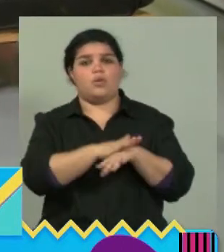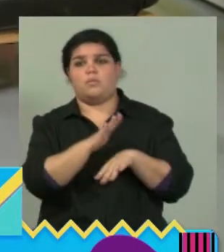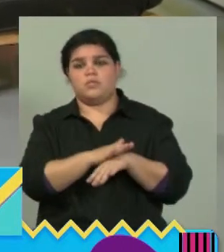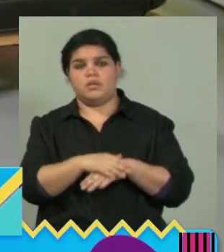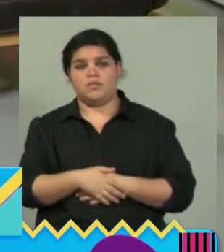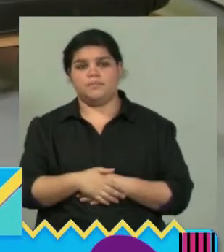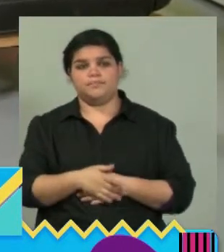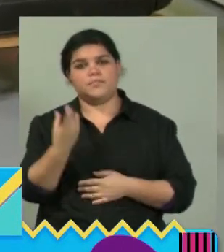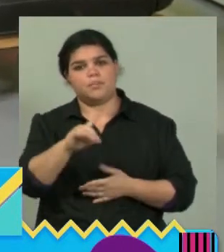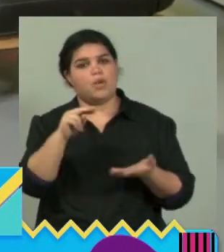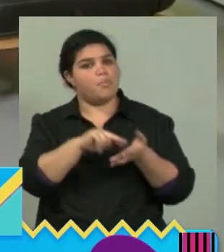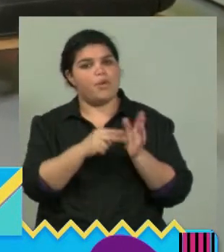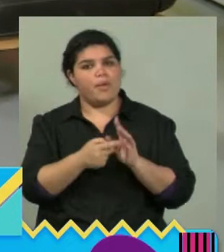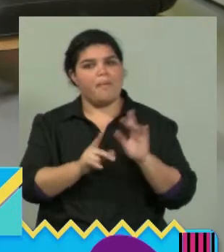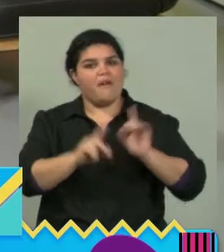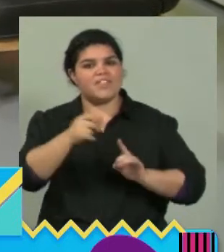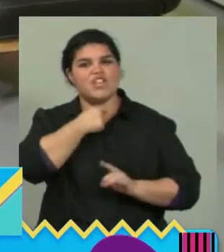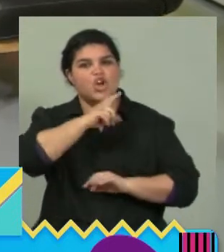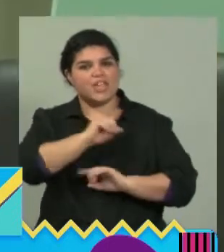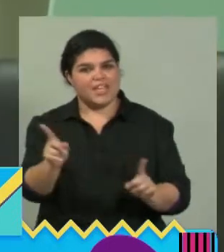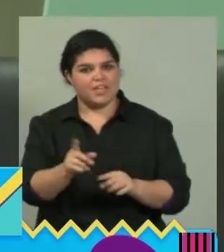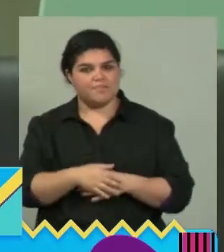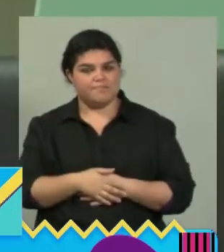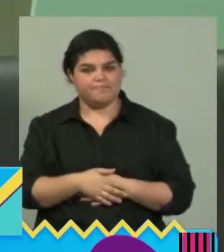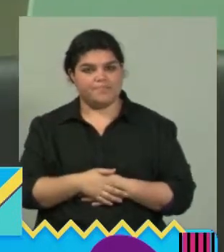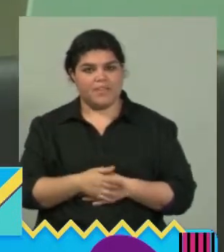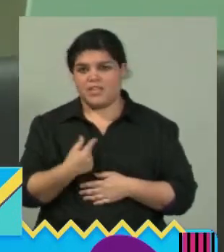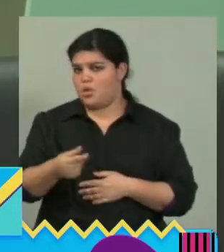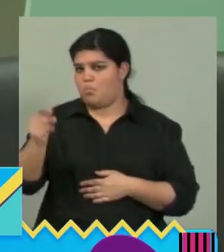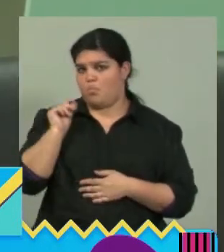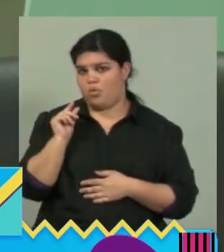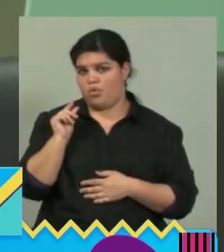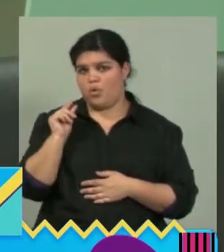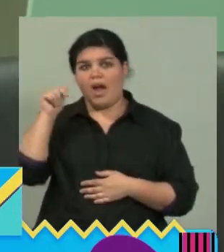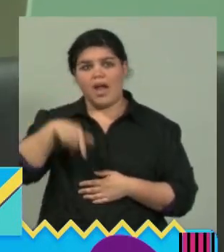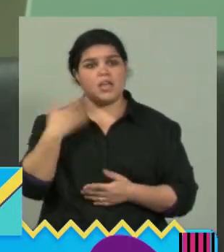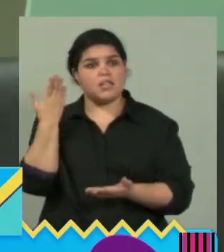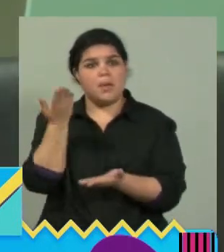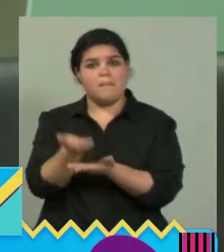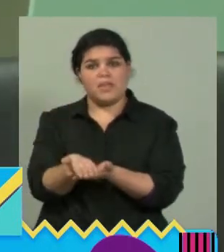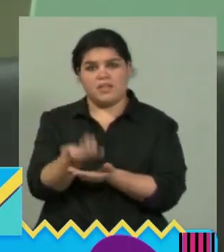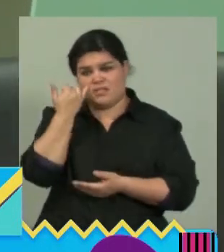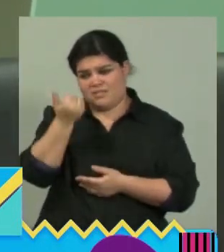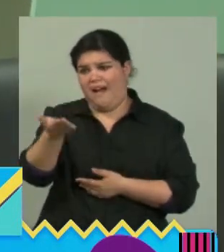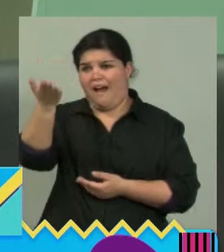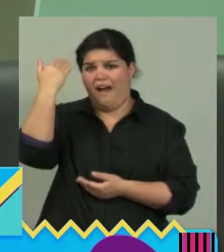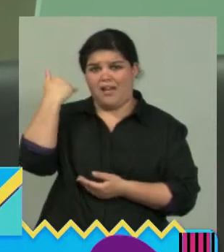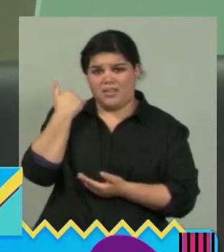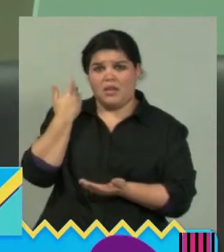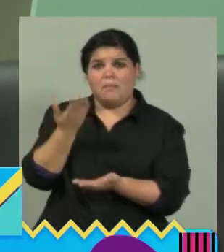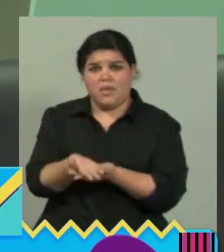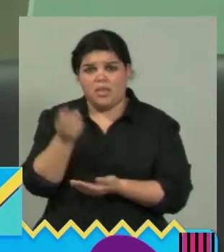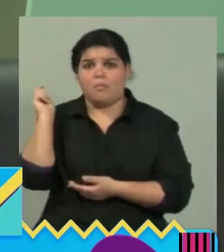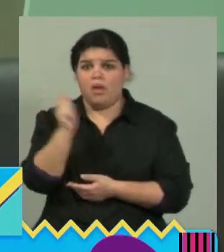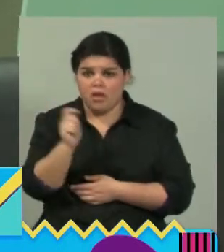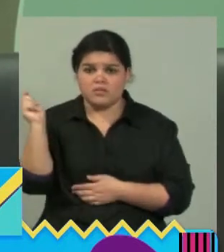no se quiere hacer, porque nosotros tenemos el caso hace muy poquito en donde se le estuvo pidiendo, ya desde hace varios meses lo